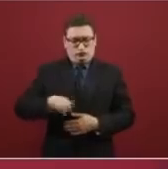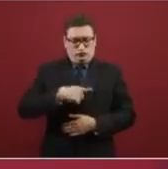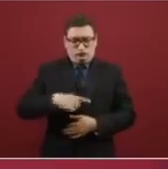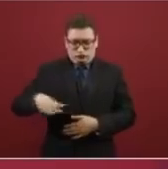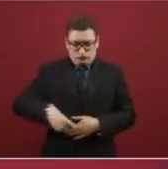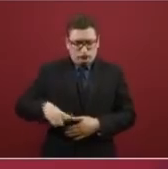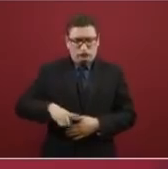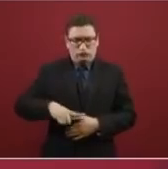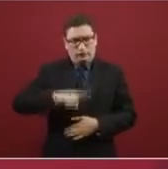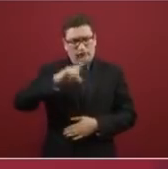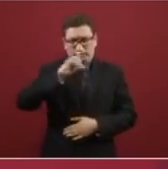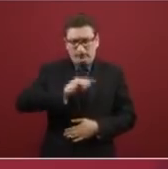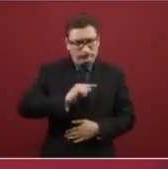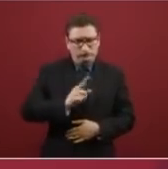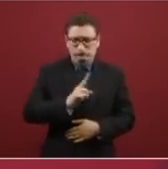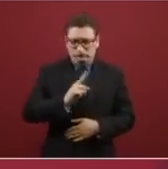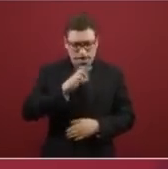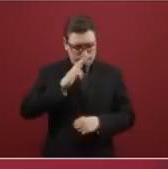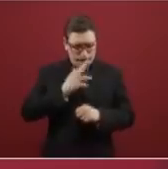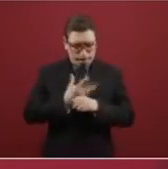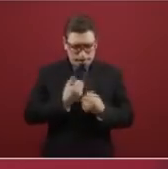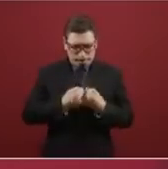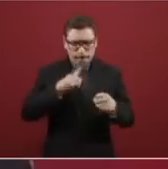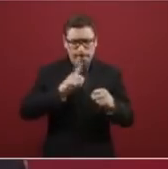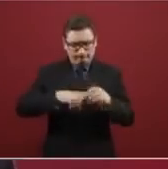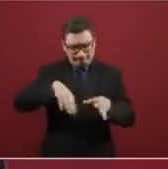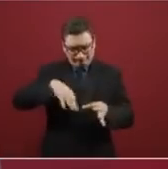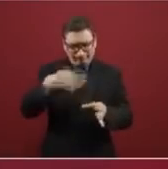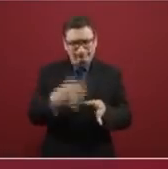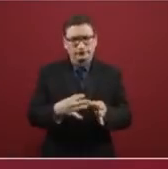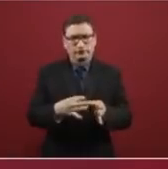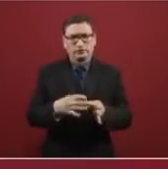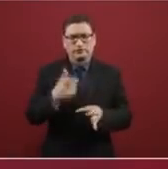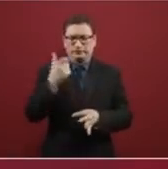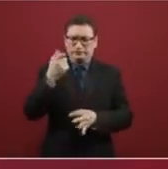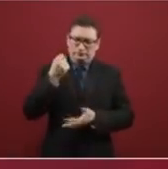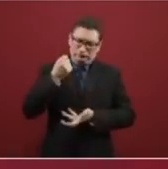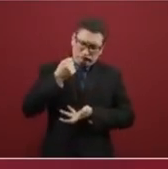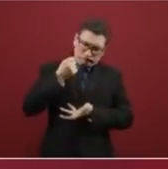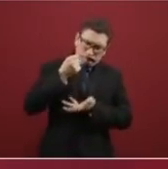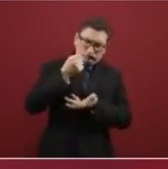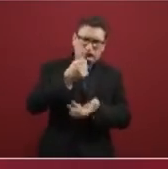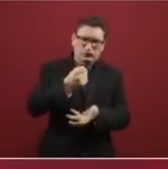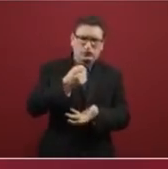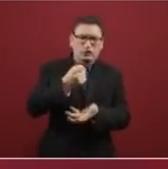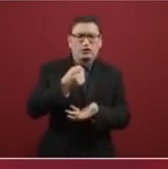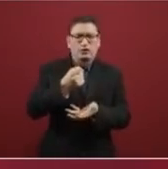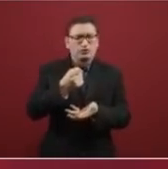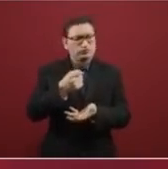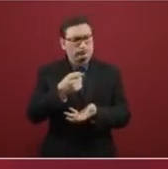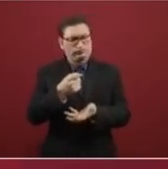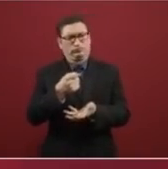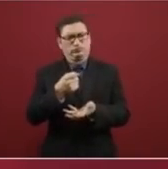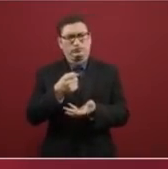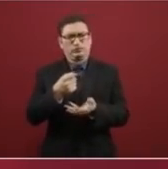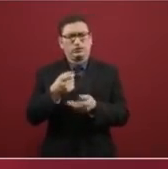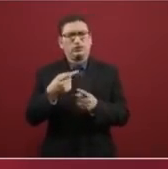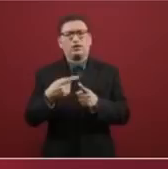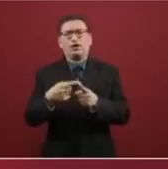incumplir con su responsabilidad social. El presidente López Obrador se reunirá esta tarde con inversionistas nacionales e